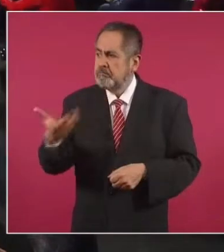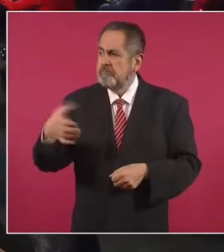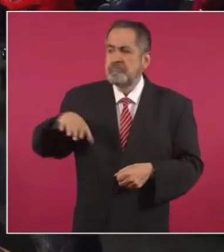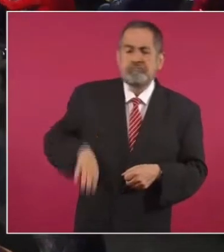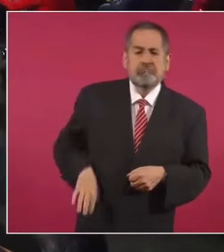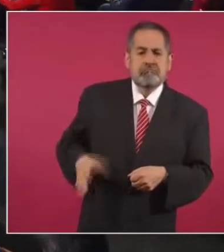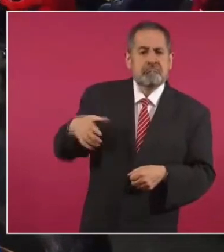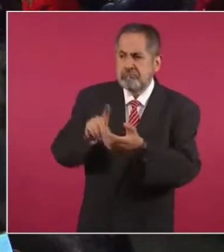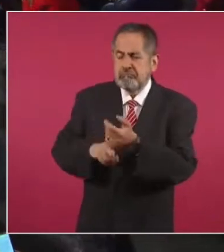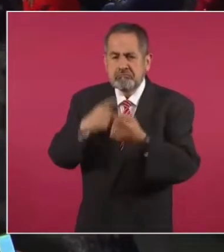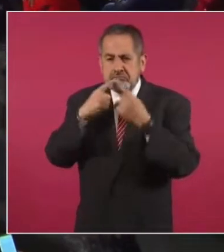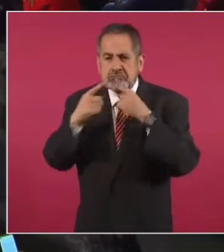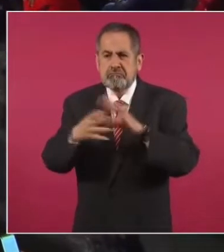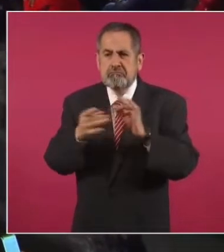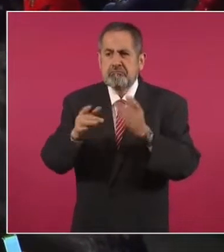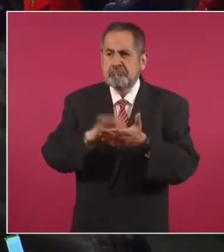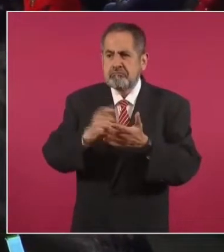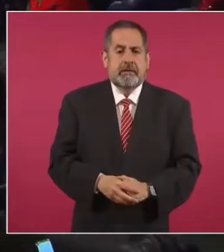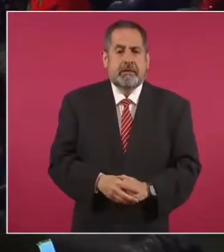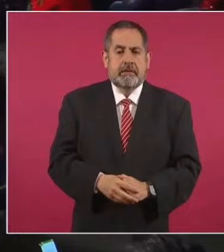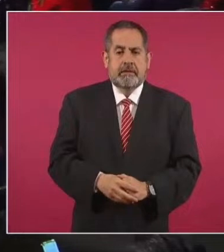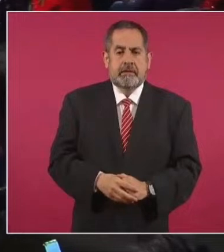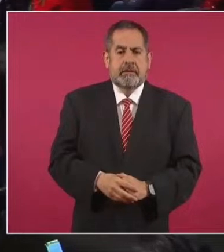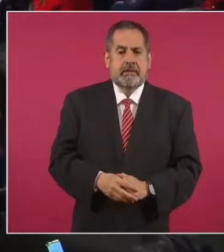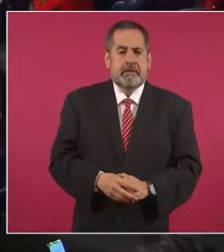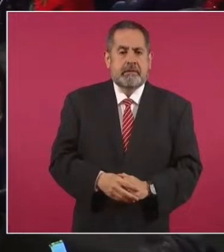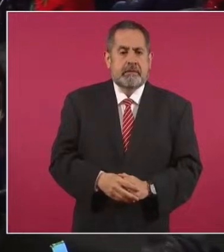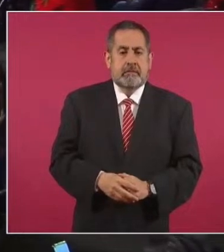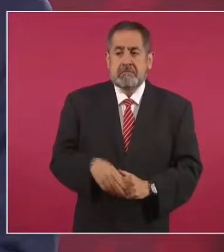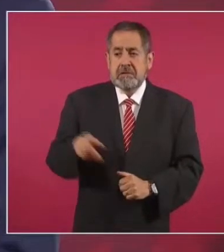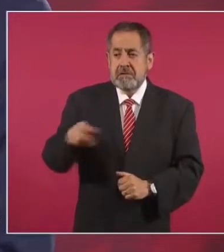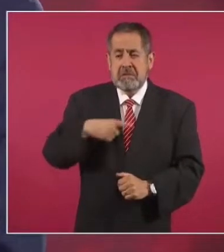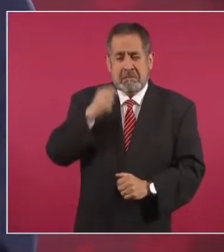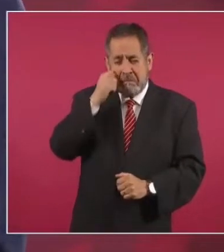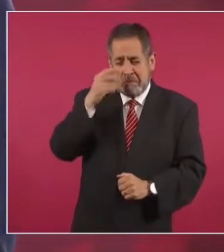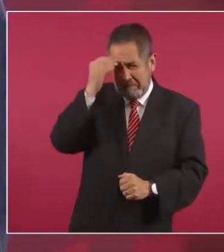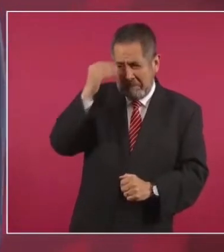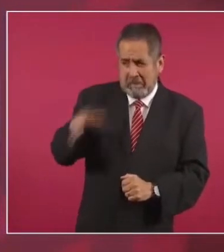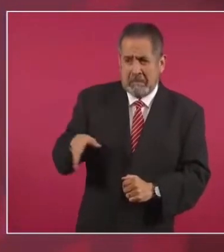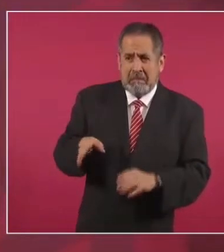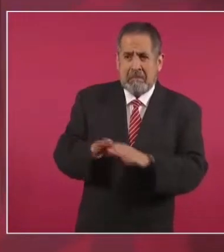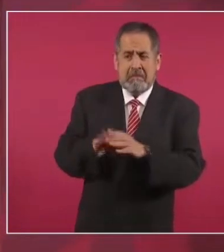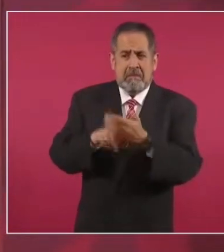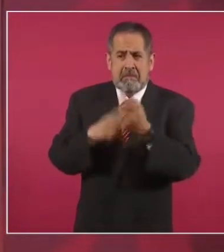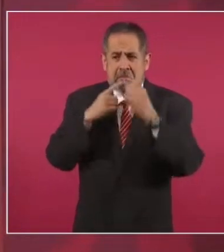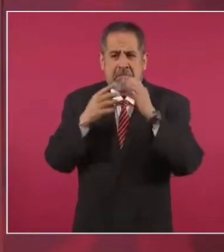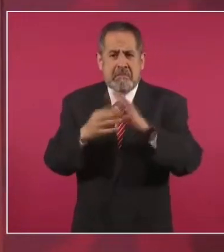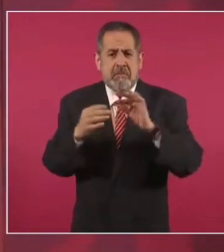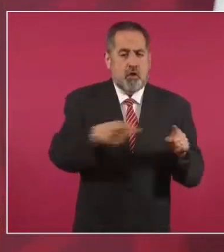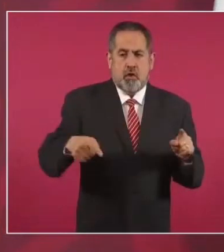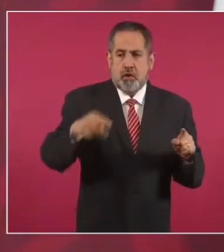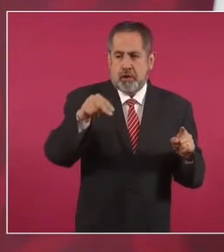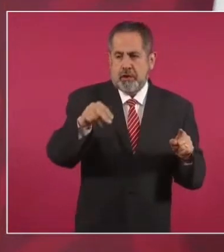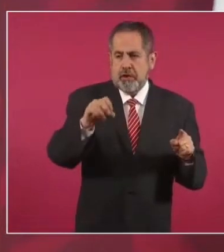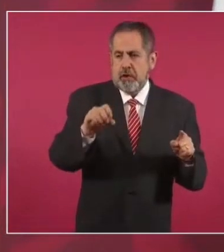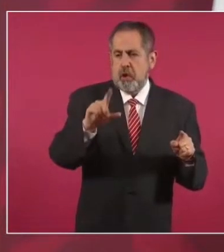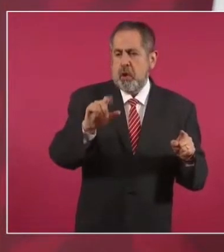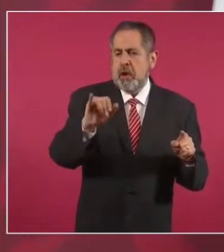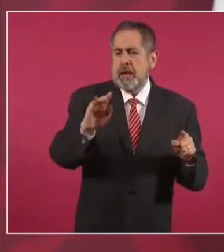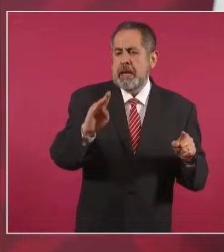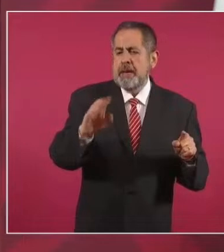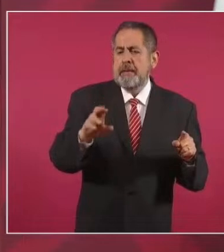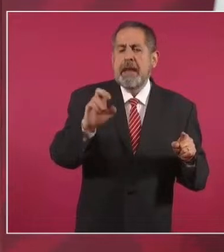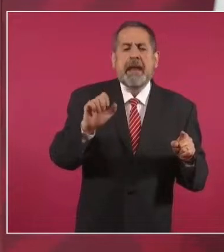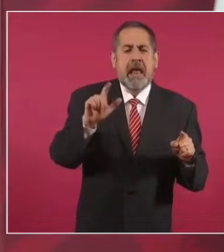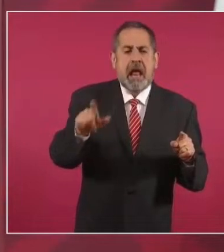de medicinas, equipos. Tan no les importaba que durante el periodo neoliberal se